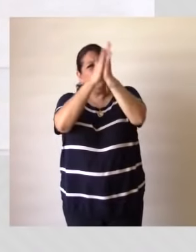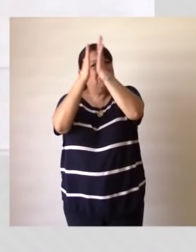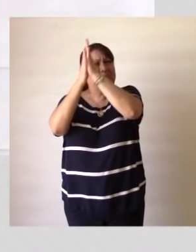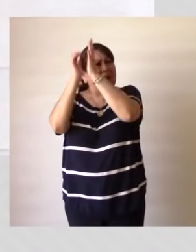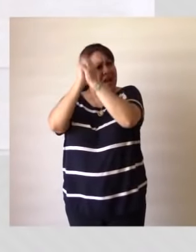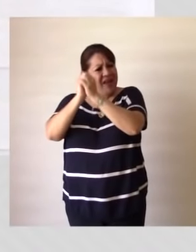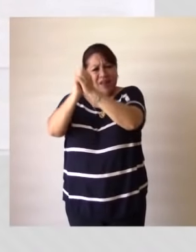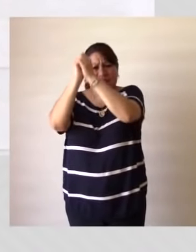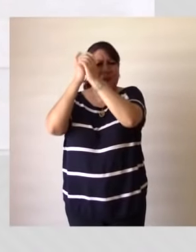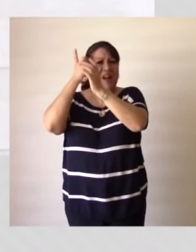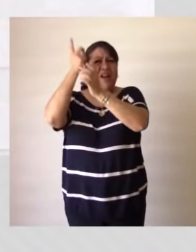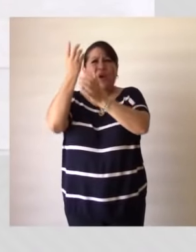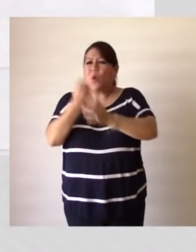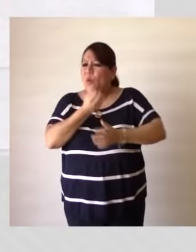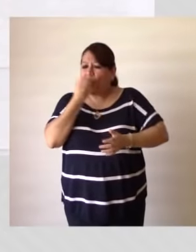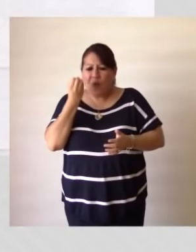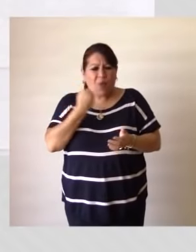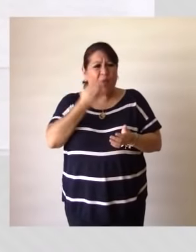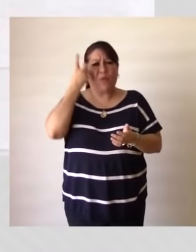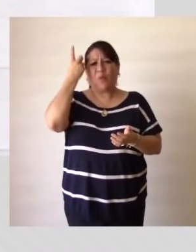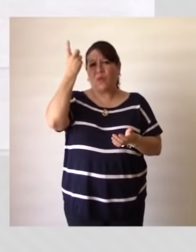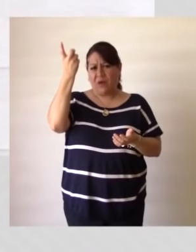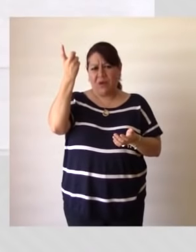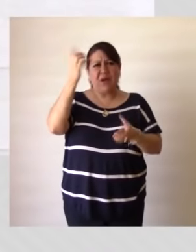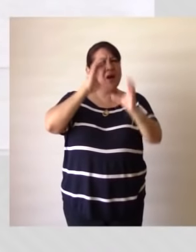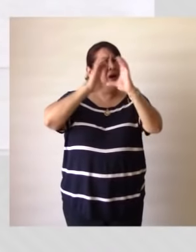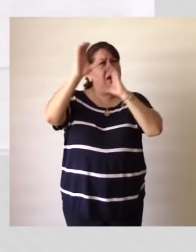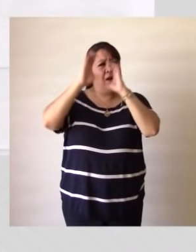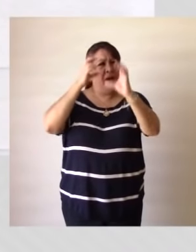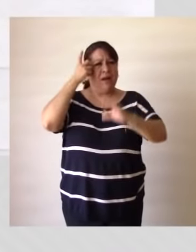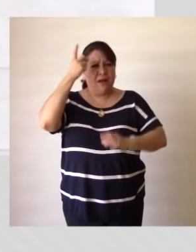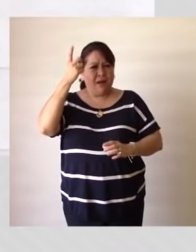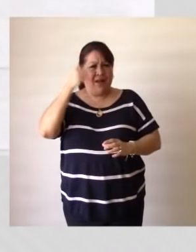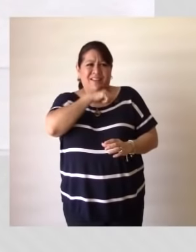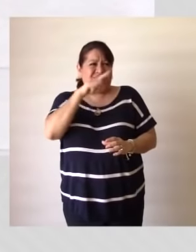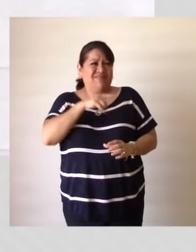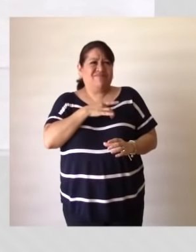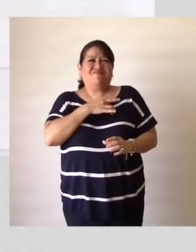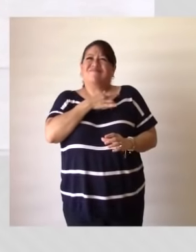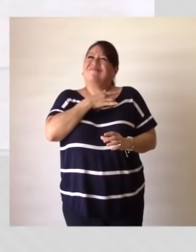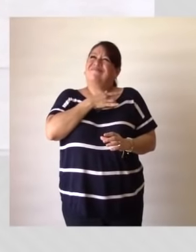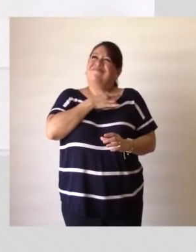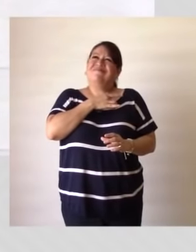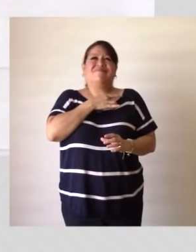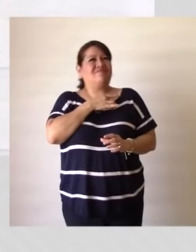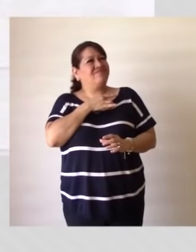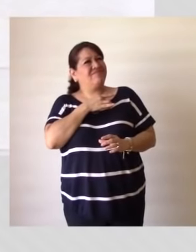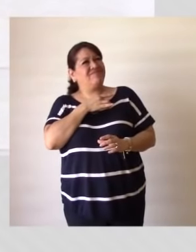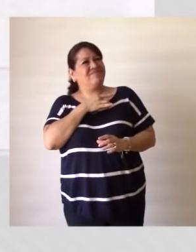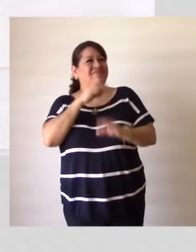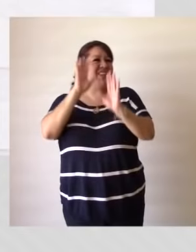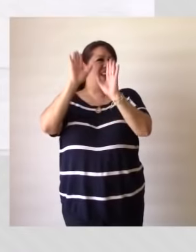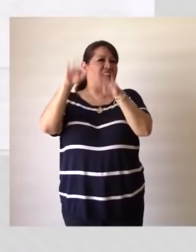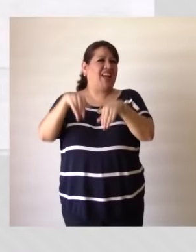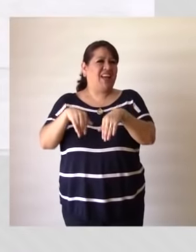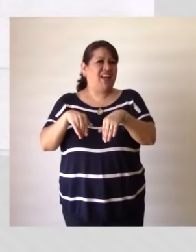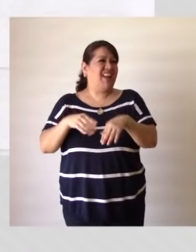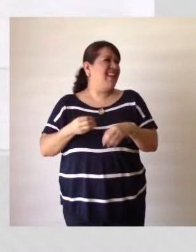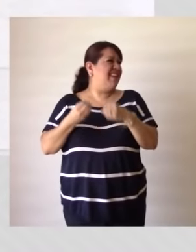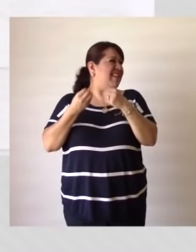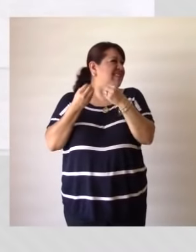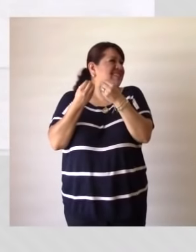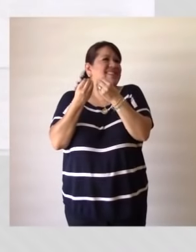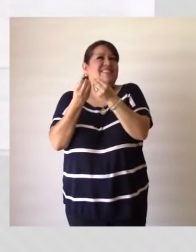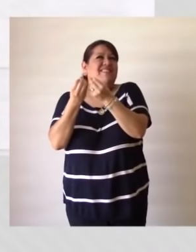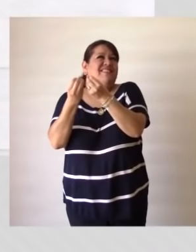en qué momento perdimos la sensibilidad y empezamos a dar algo que no es lo que dios requiere de